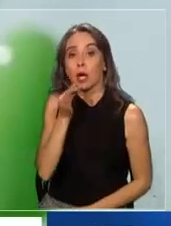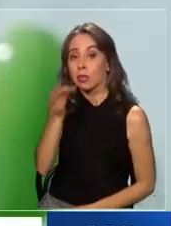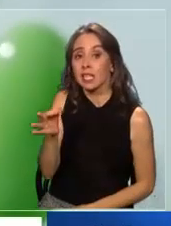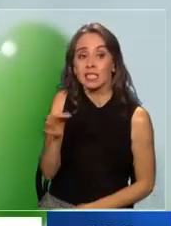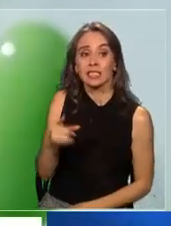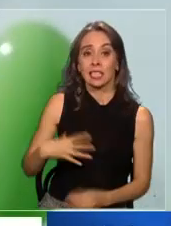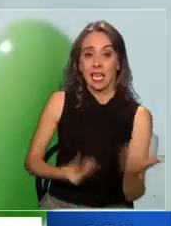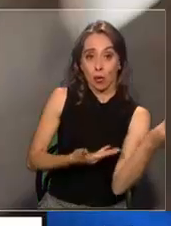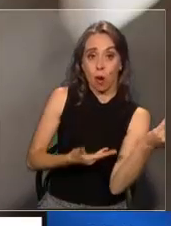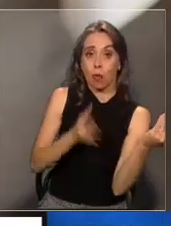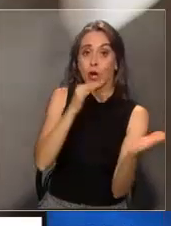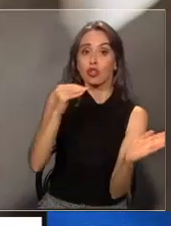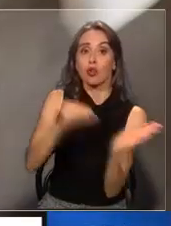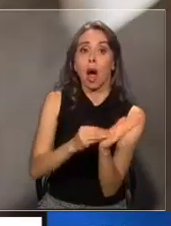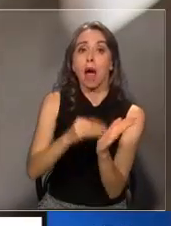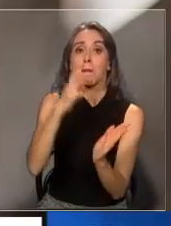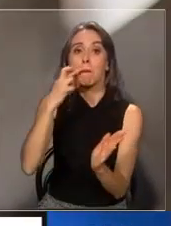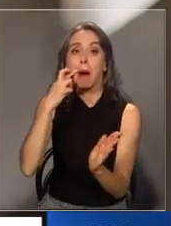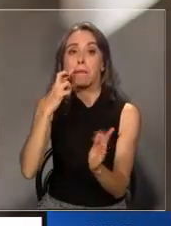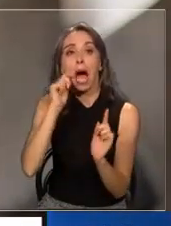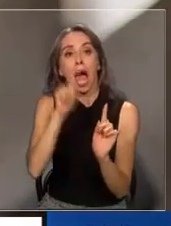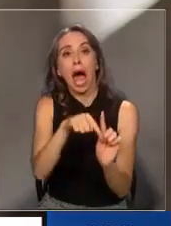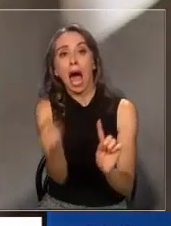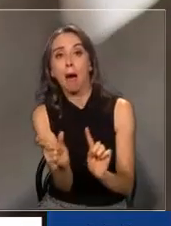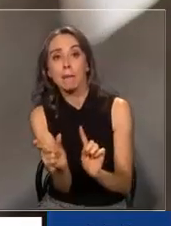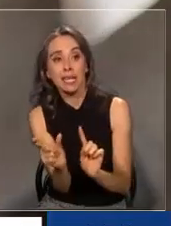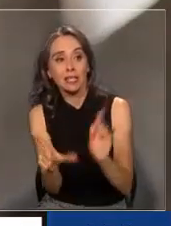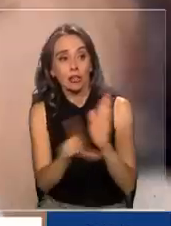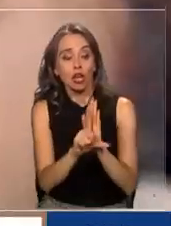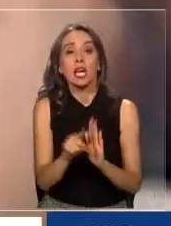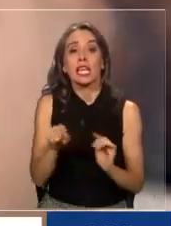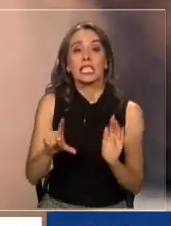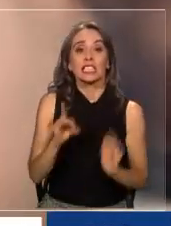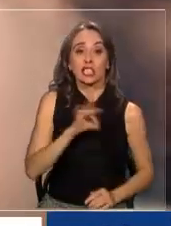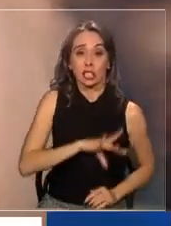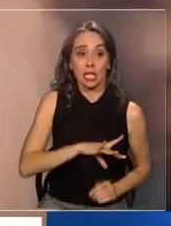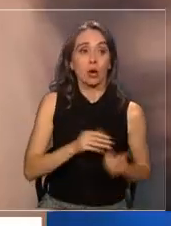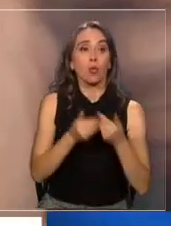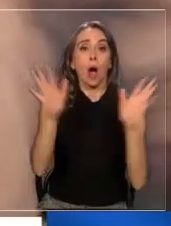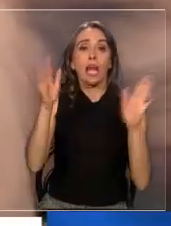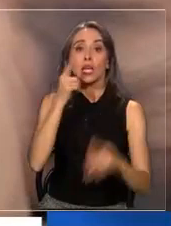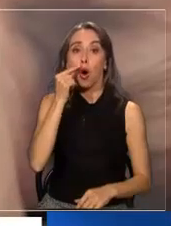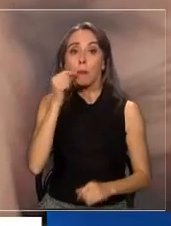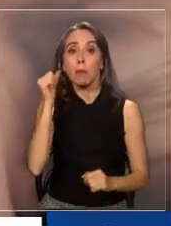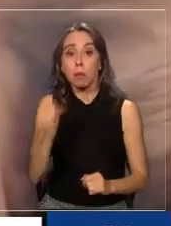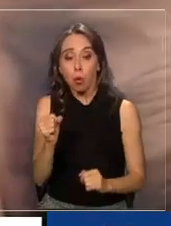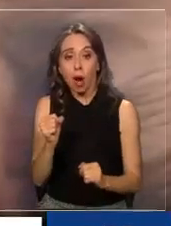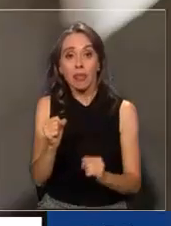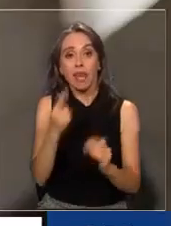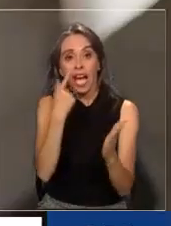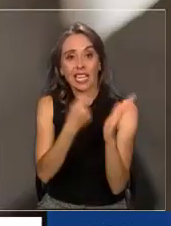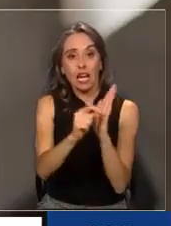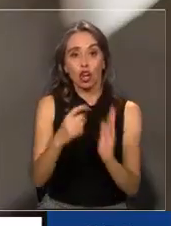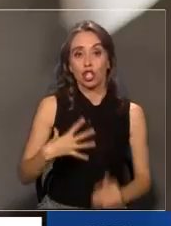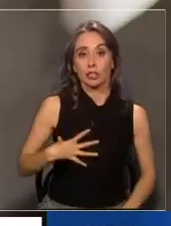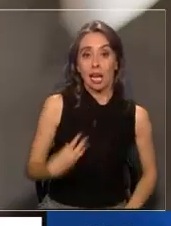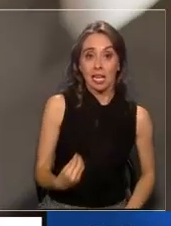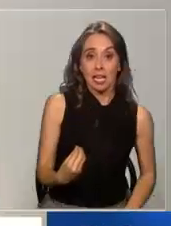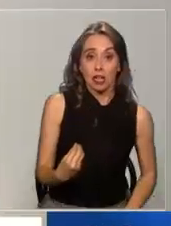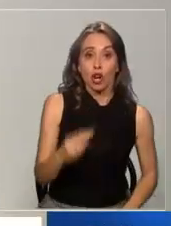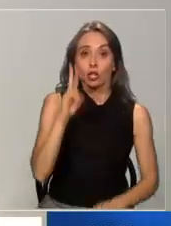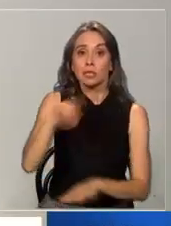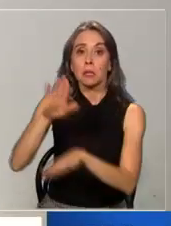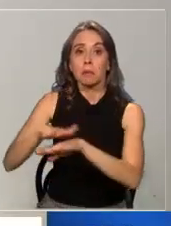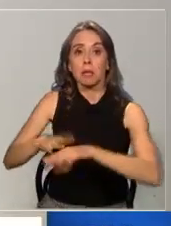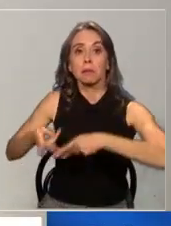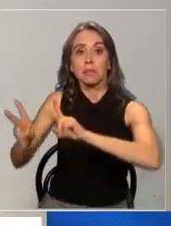padre de manera legal, en Chile la ley permite que cualquier hombre pueda reconocer legalmente a nuestros hijos sin nuestra autorización.